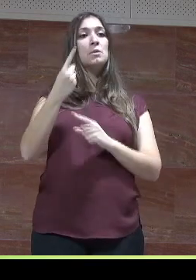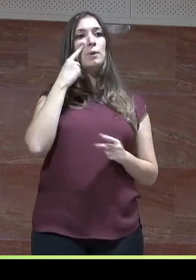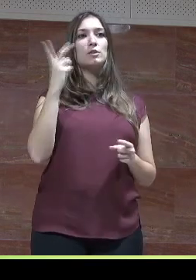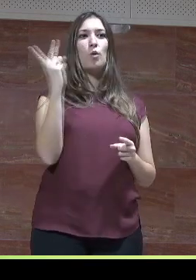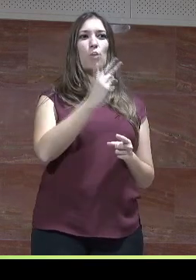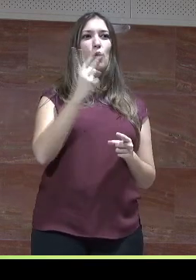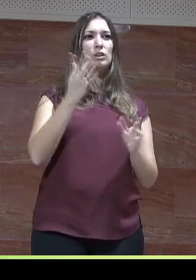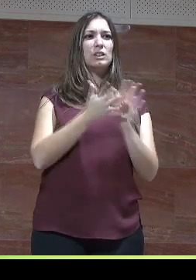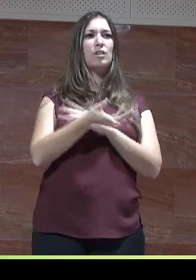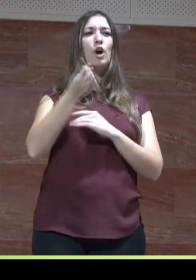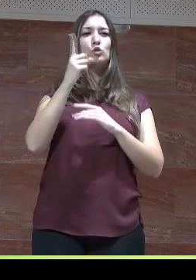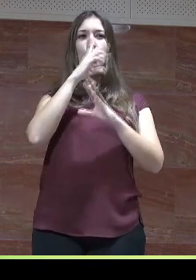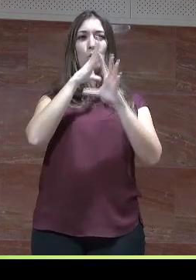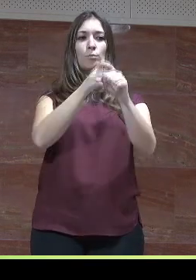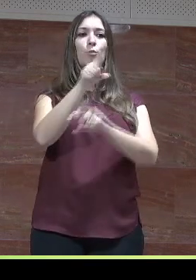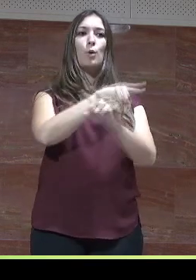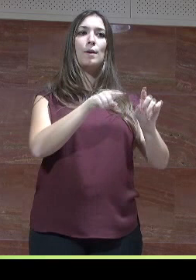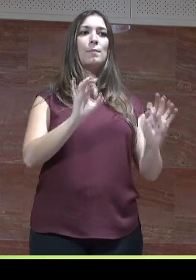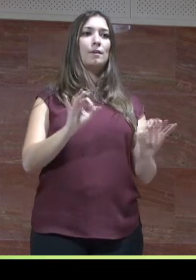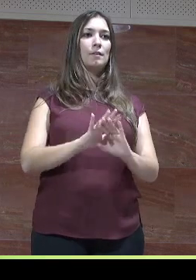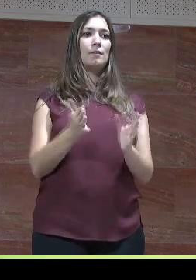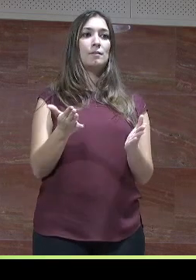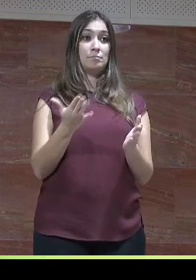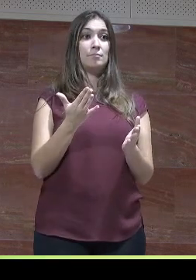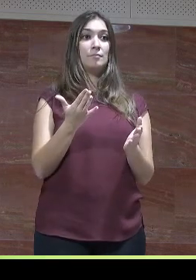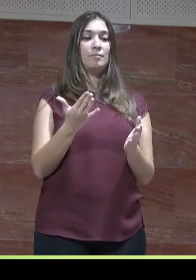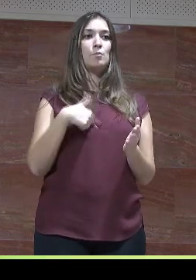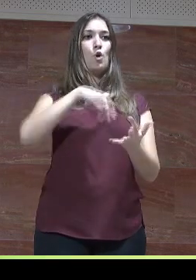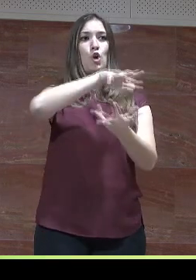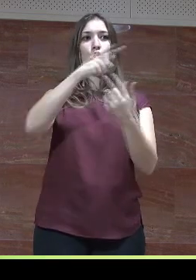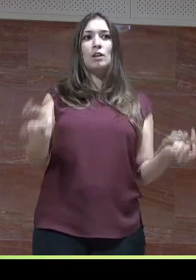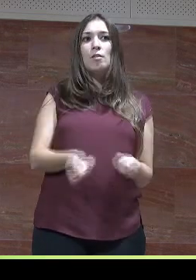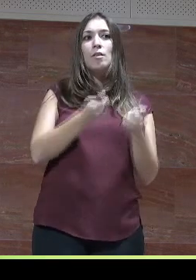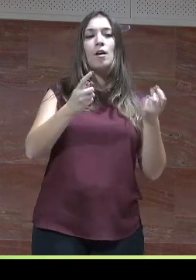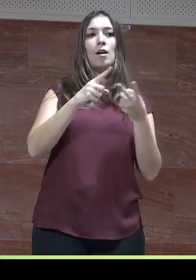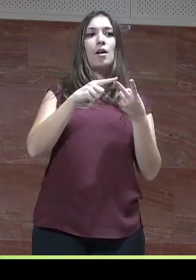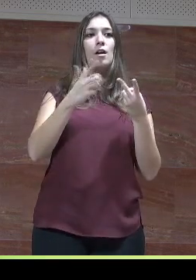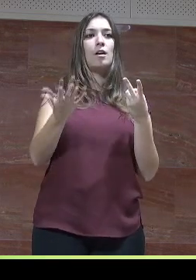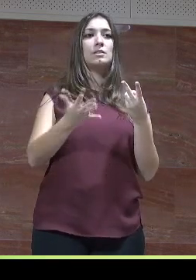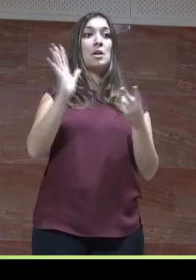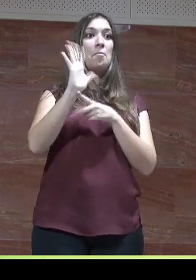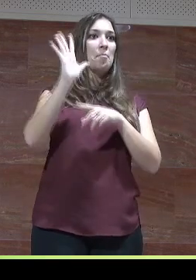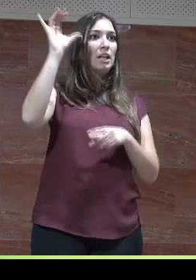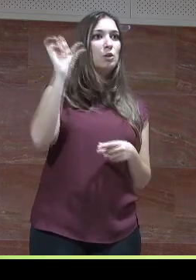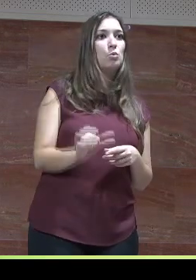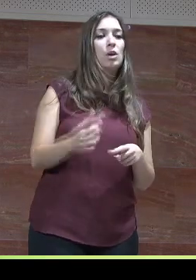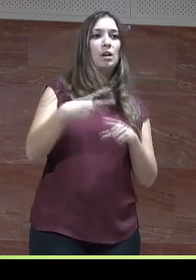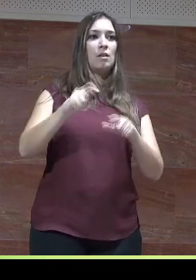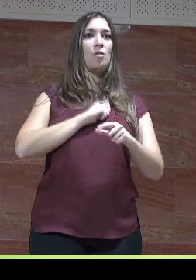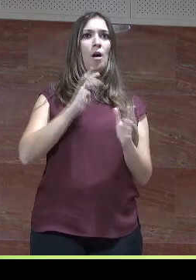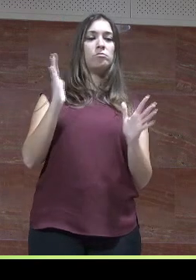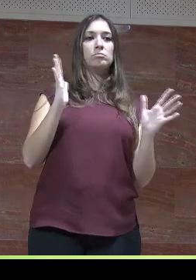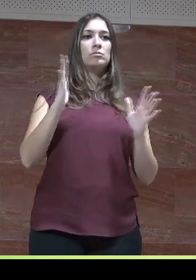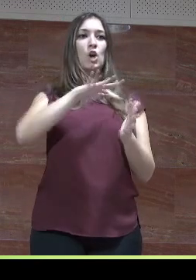viéndolos exclusivamente como un problema por los noticiarios, las películas que vemos en la televisión,